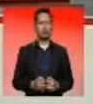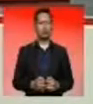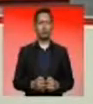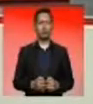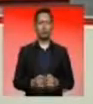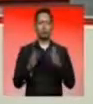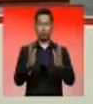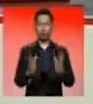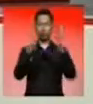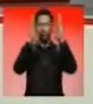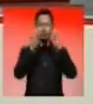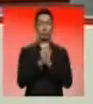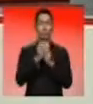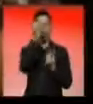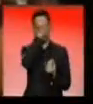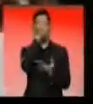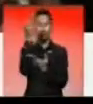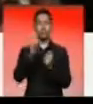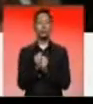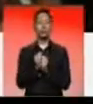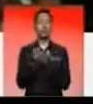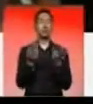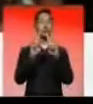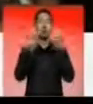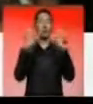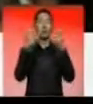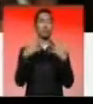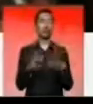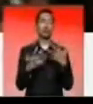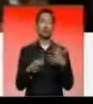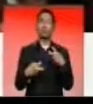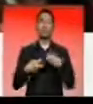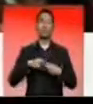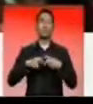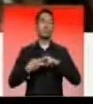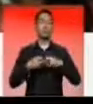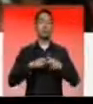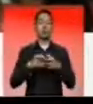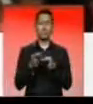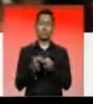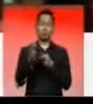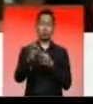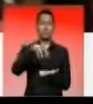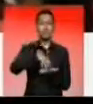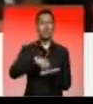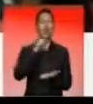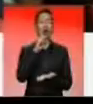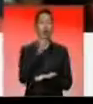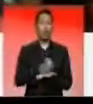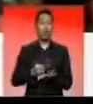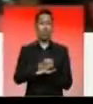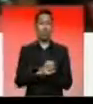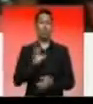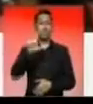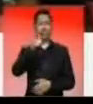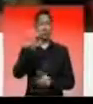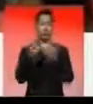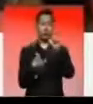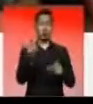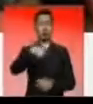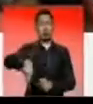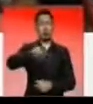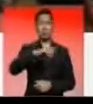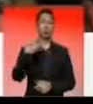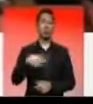Y atención, seguimos informando sobre la tragedia que tiene preocupados a los habitantes de la provincia del Oro. Al menos 50 personas han